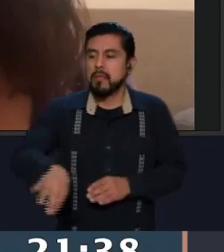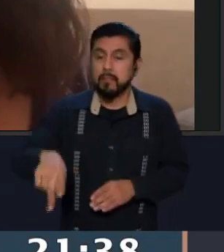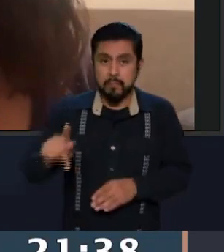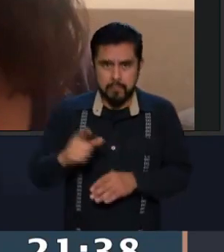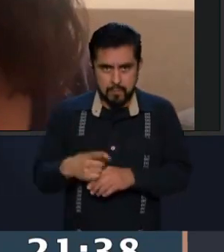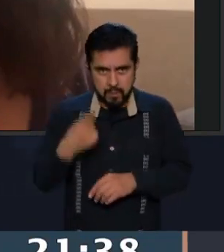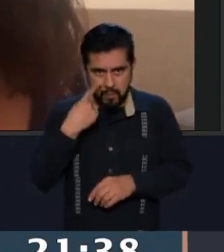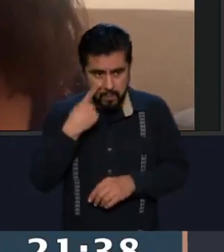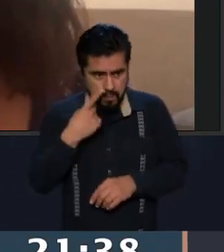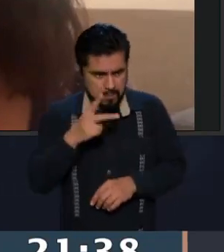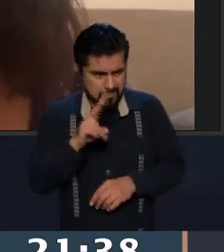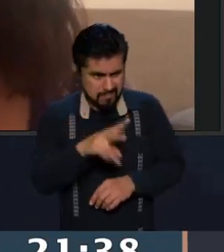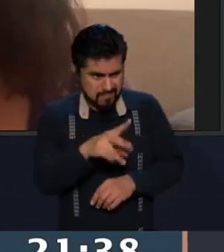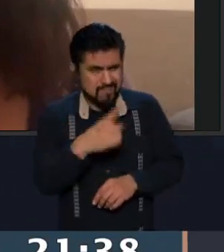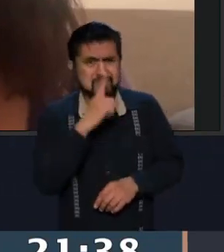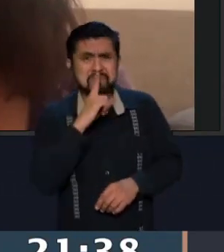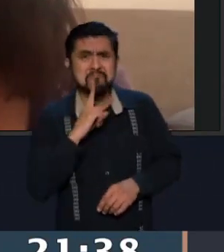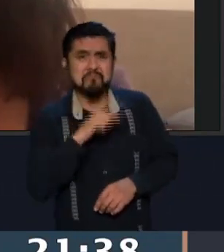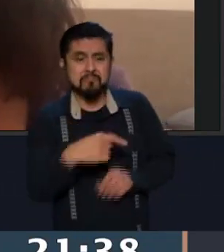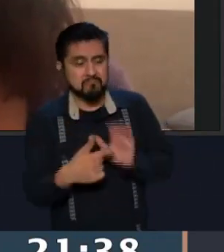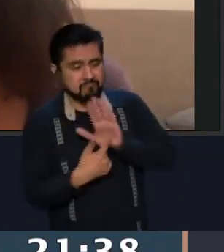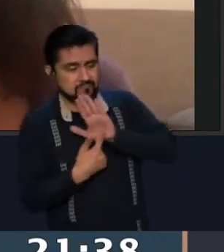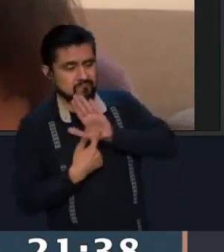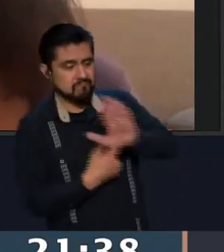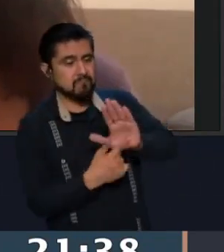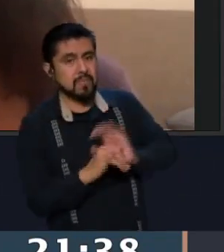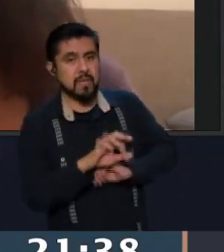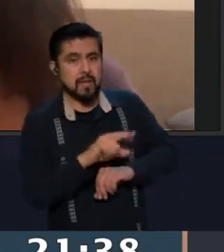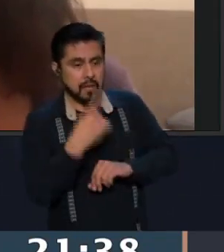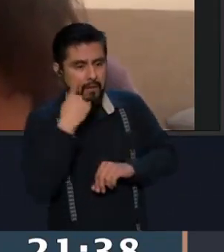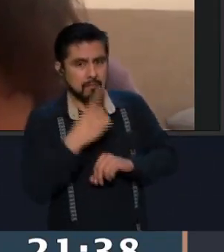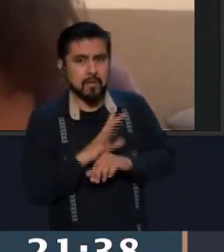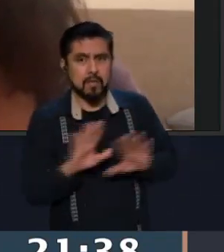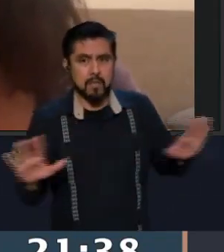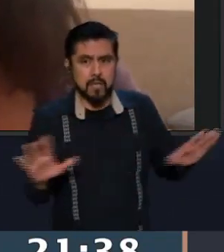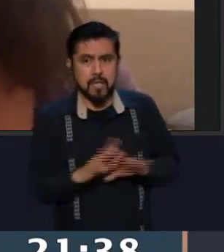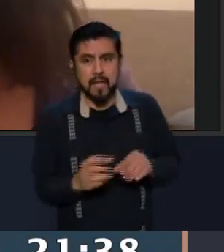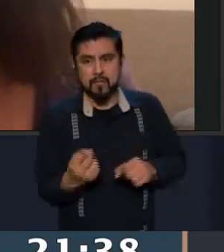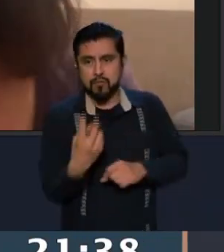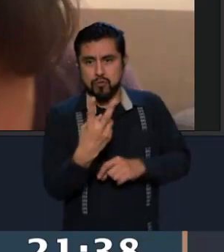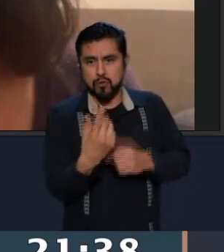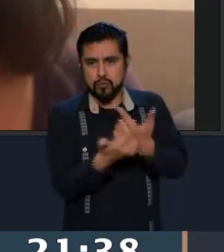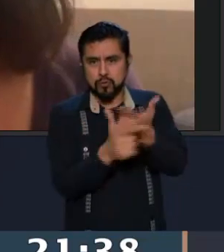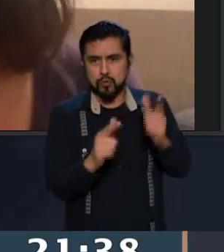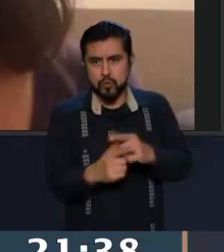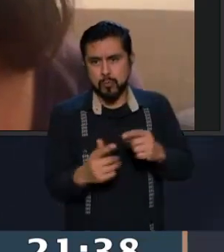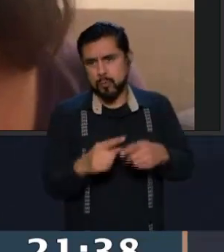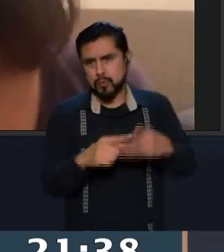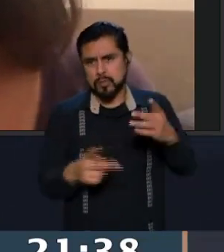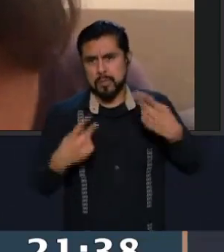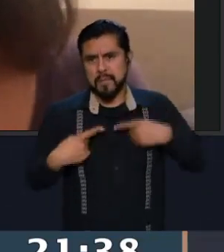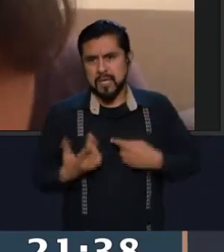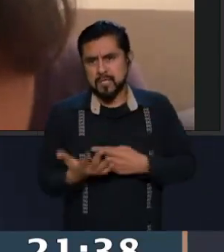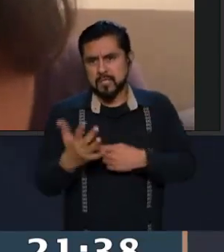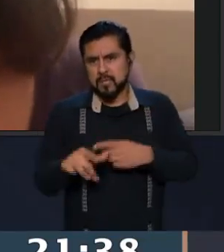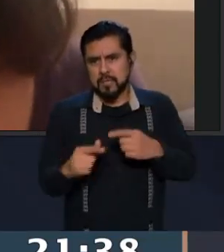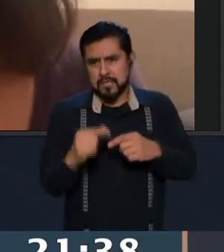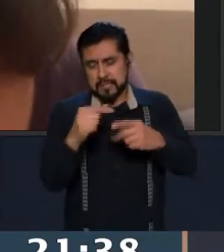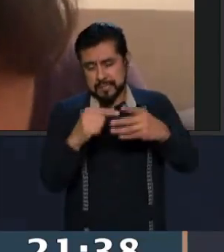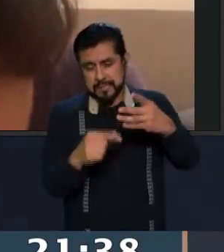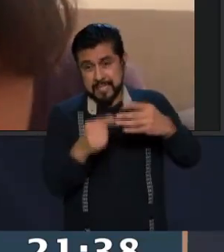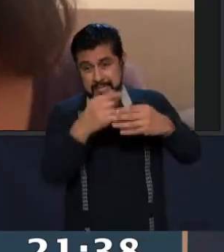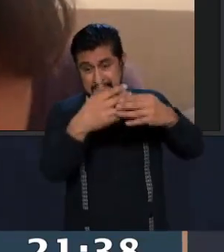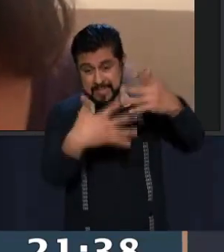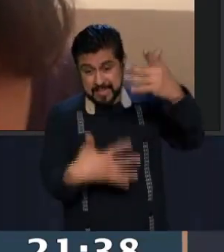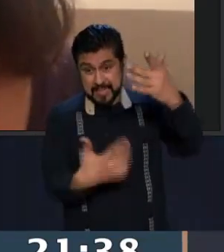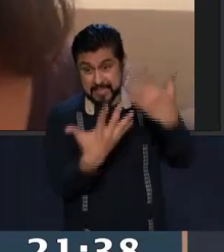matan precisamente ese relato, porque sí, el ingreso de los dos últimos deciles, los que tienen el ingreso más bajo, son